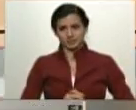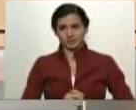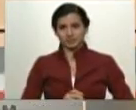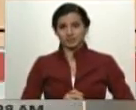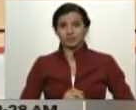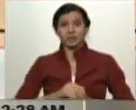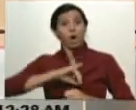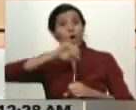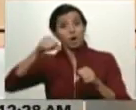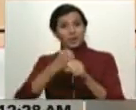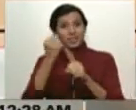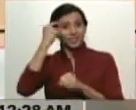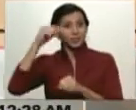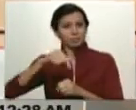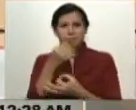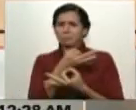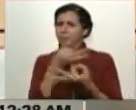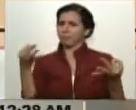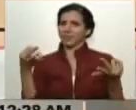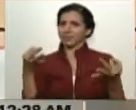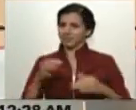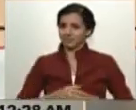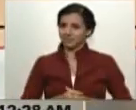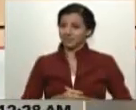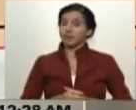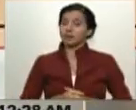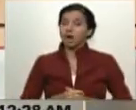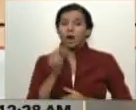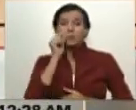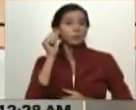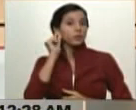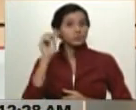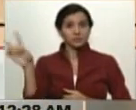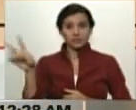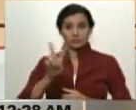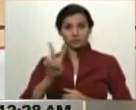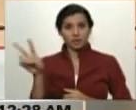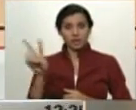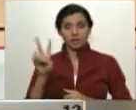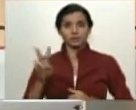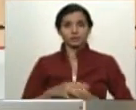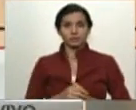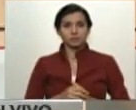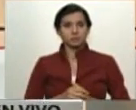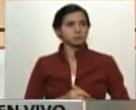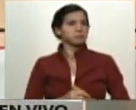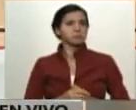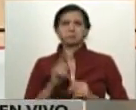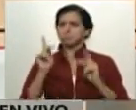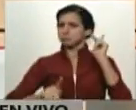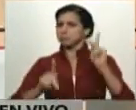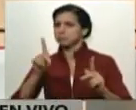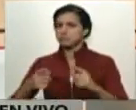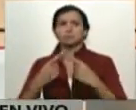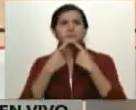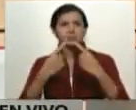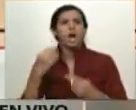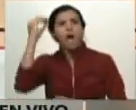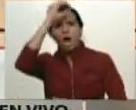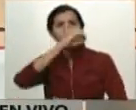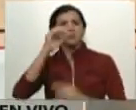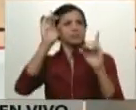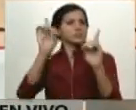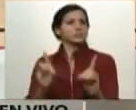esta jornada ejemplar, en donde las venezolanas y los venezolanos expresaron y tomaron su